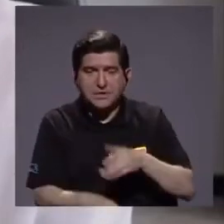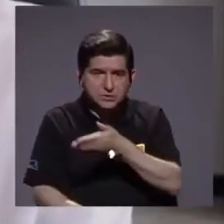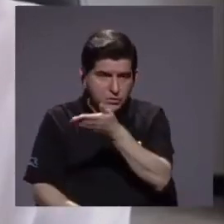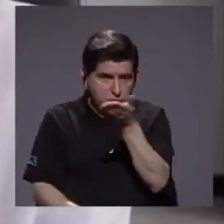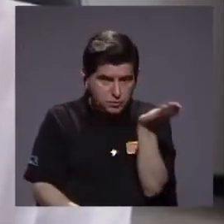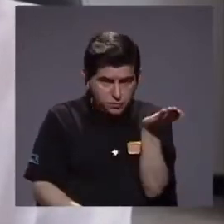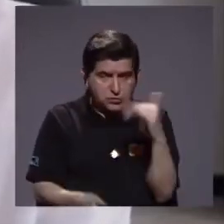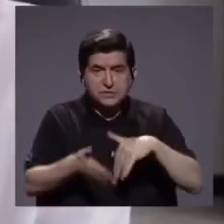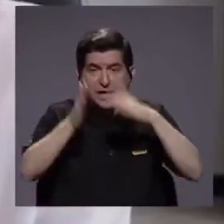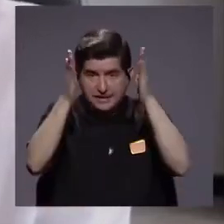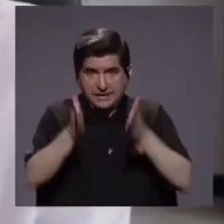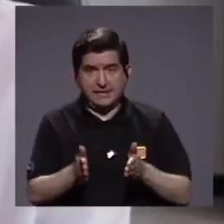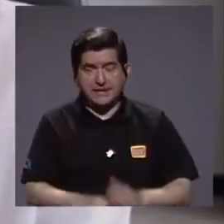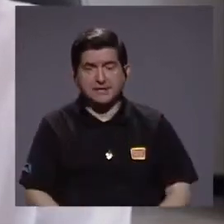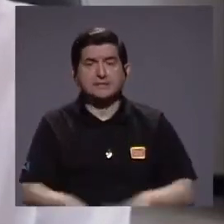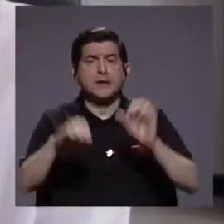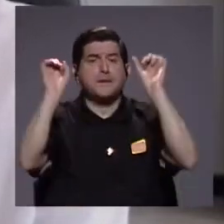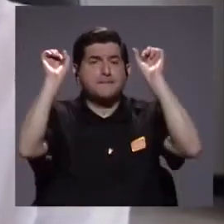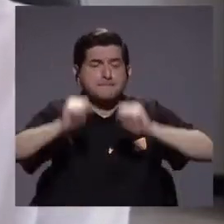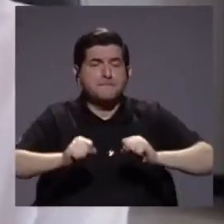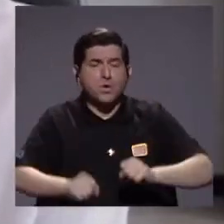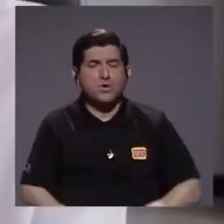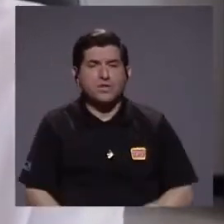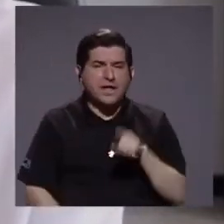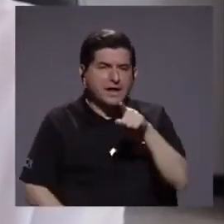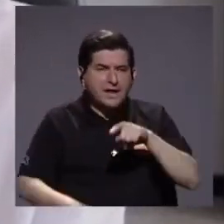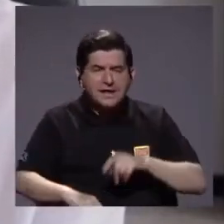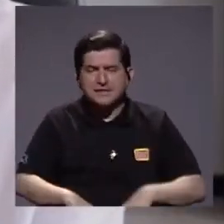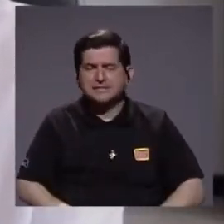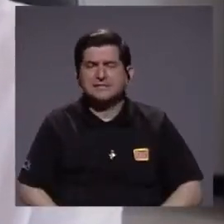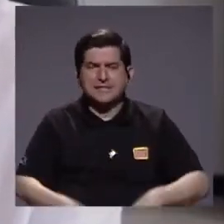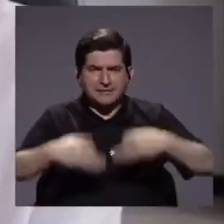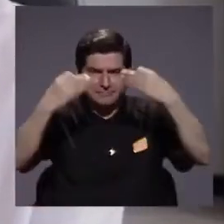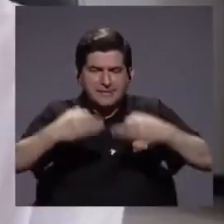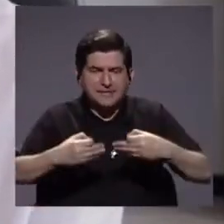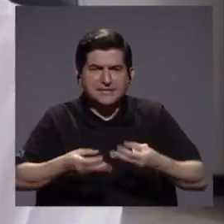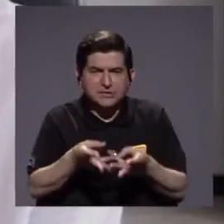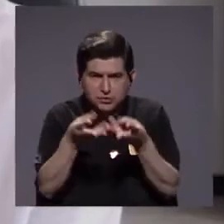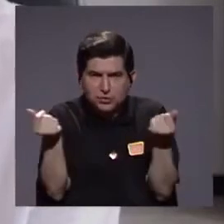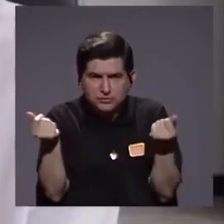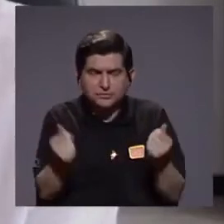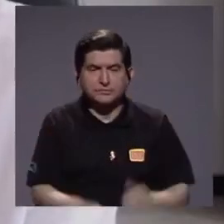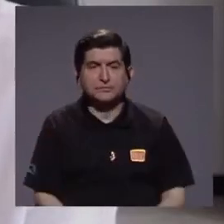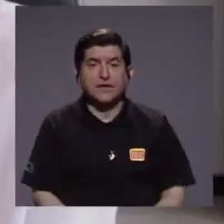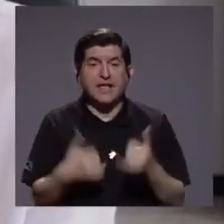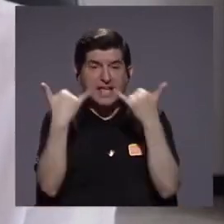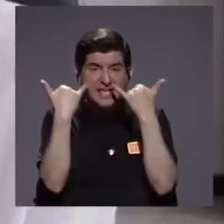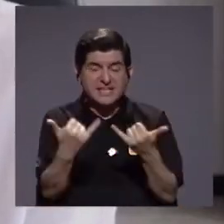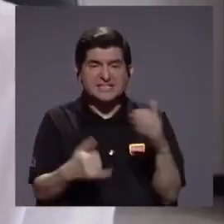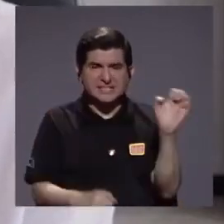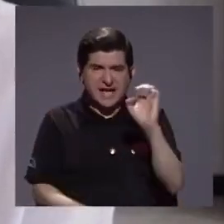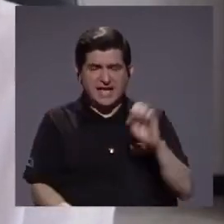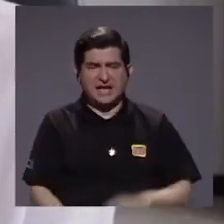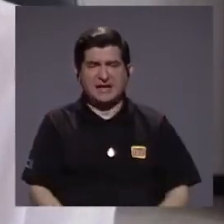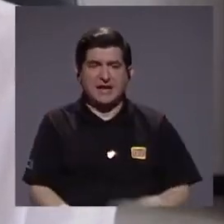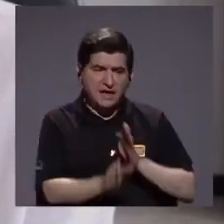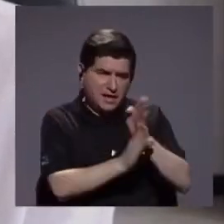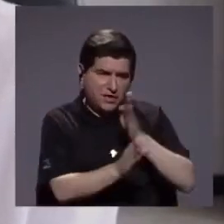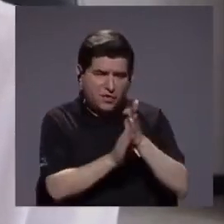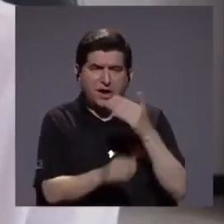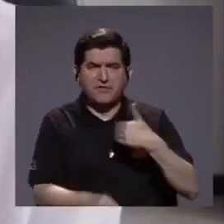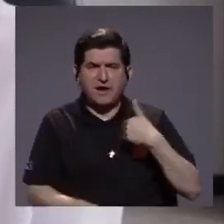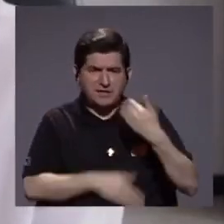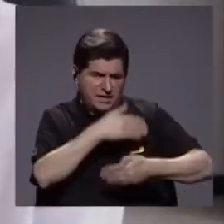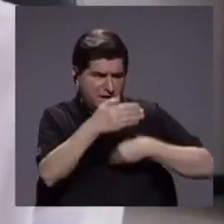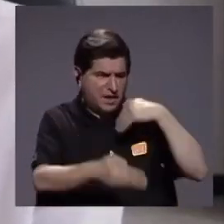como estudiantes, tomar esas líneas para resolverla. Y quiero decirles que de inmediato, ya en enero, en aquellas carreras donde haya